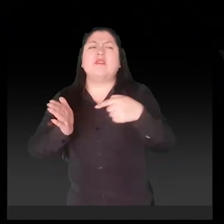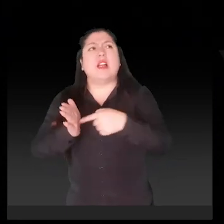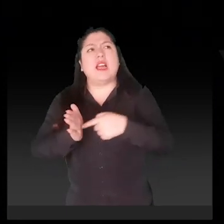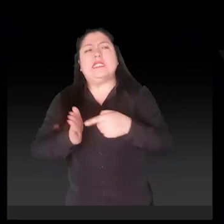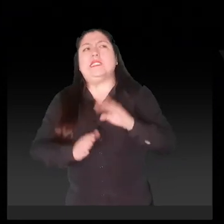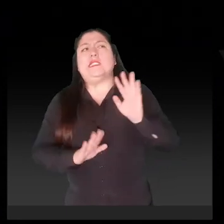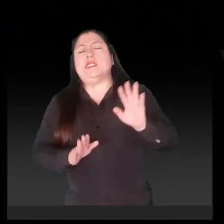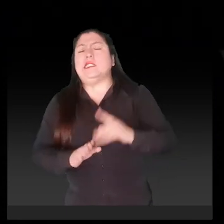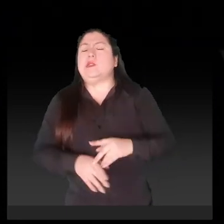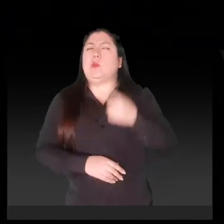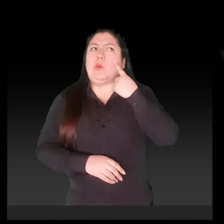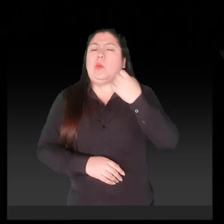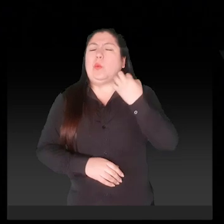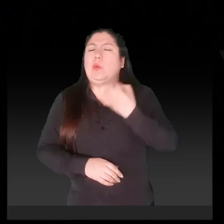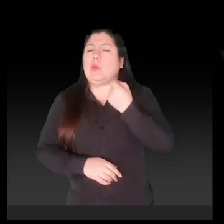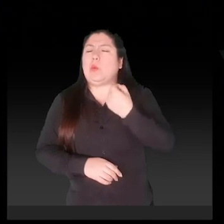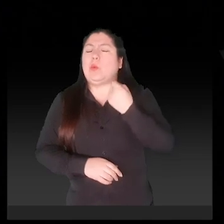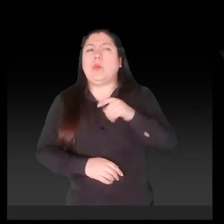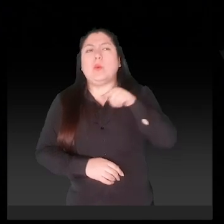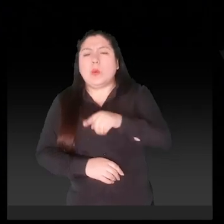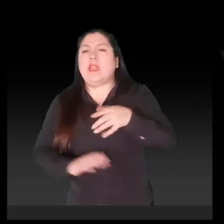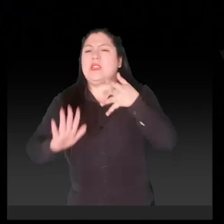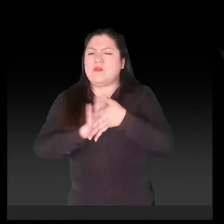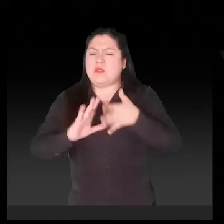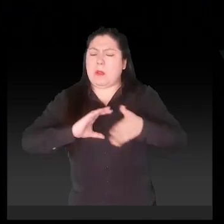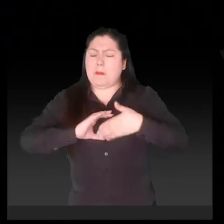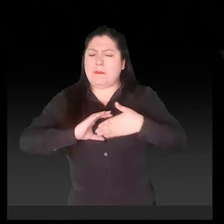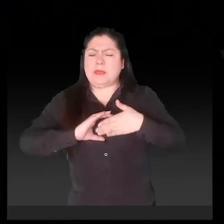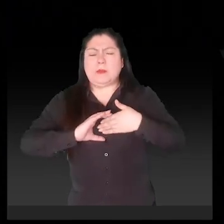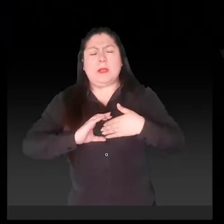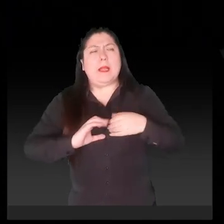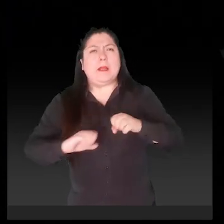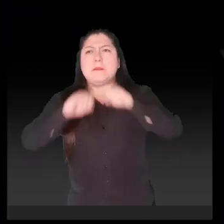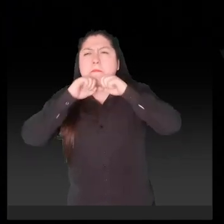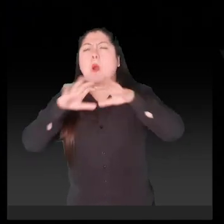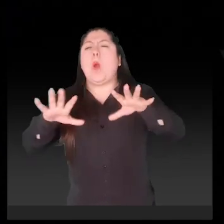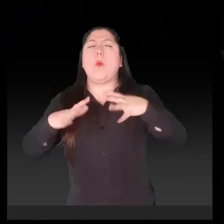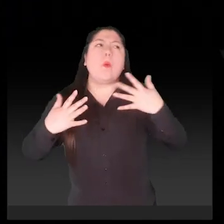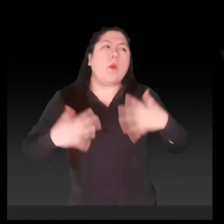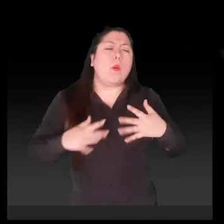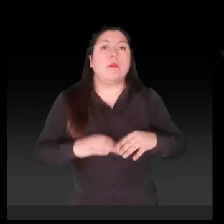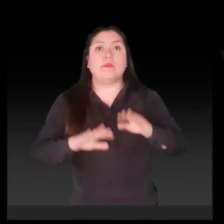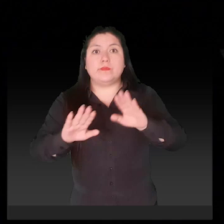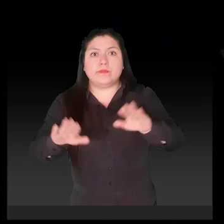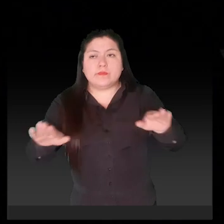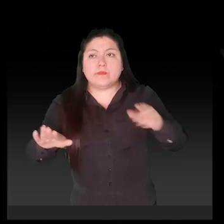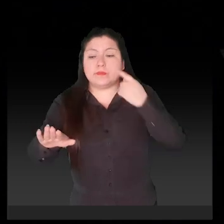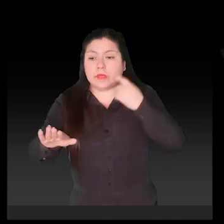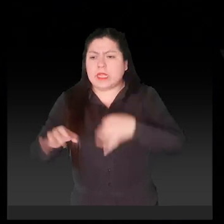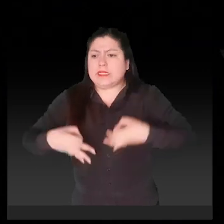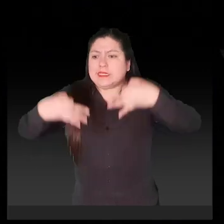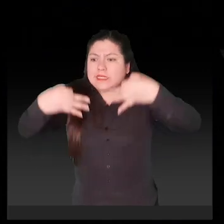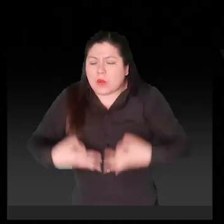los datos de los ciudadanos. En ningún modo. Damos garantía. A tal punto, señor presidente, que el sistema de identificación de los